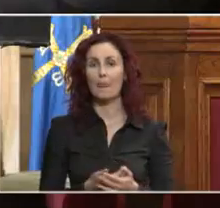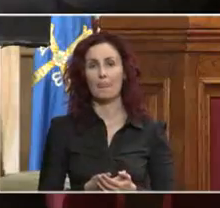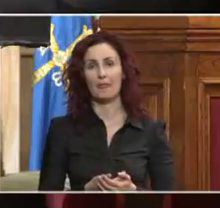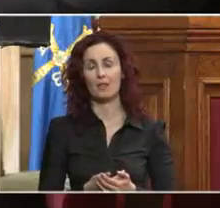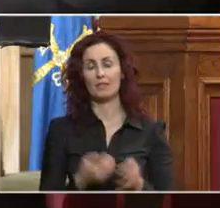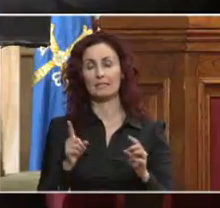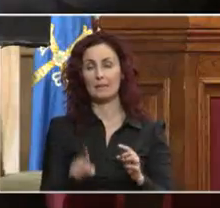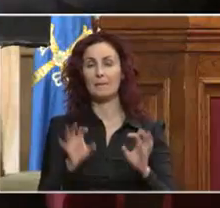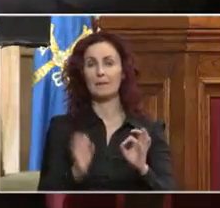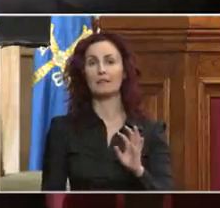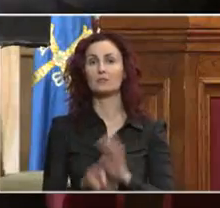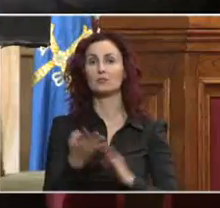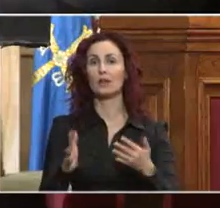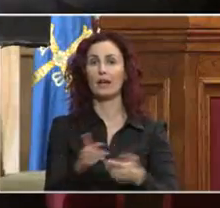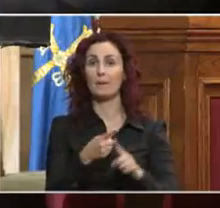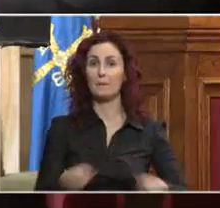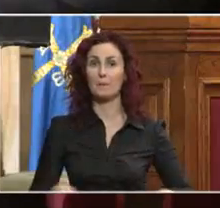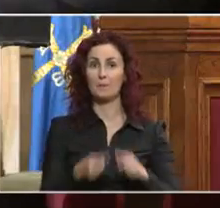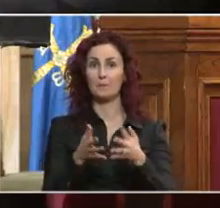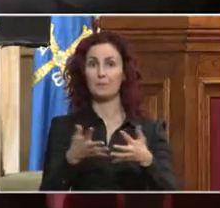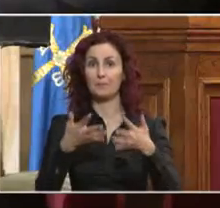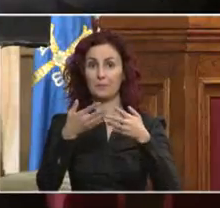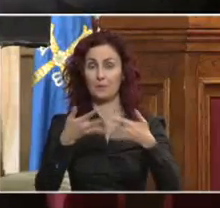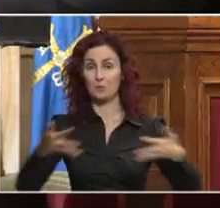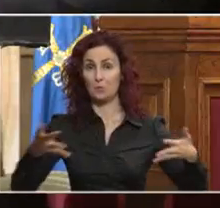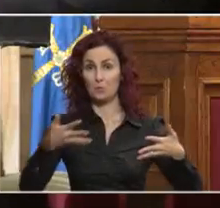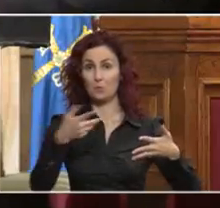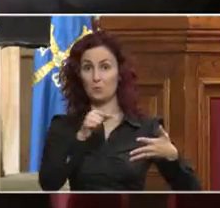como compositor. Luego se agregó Carlos Pucho.